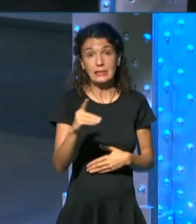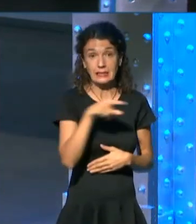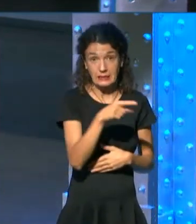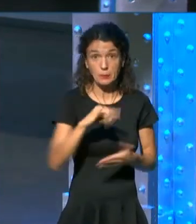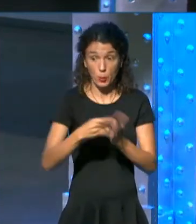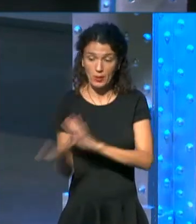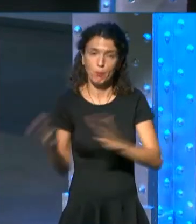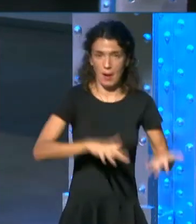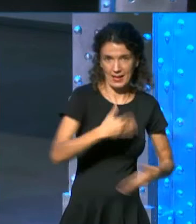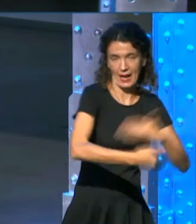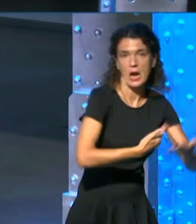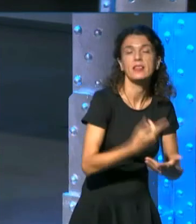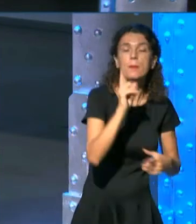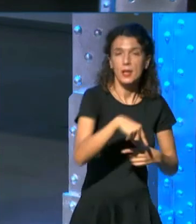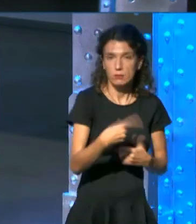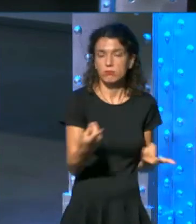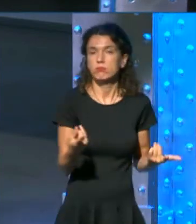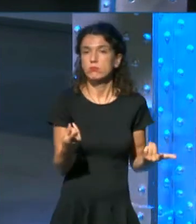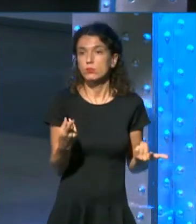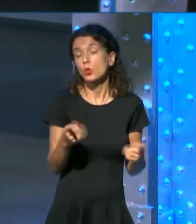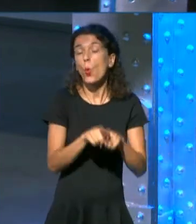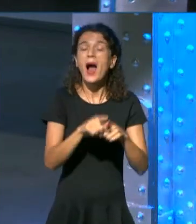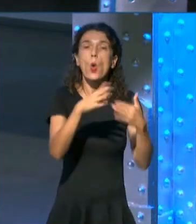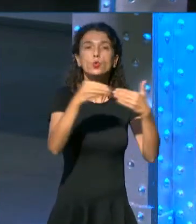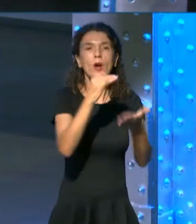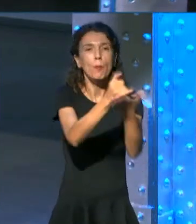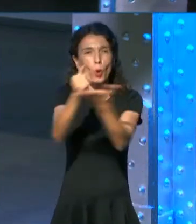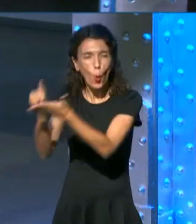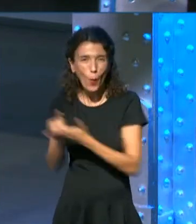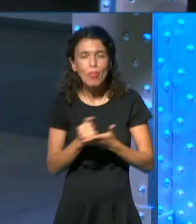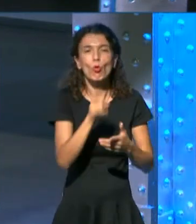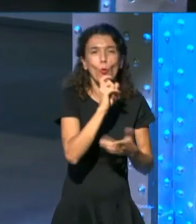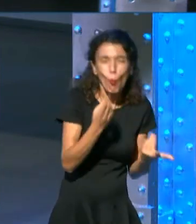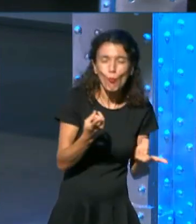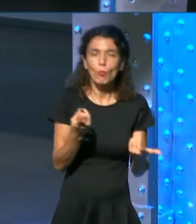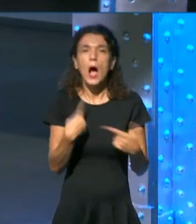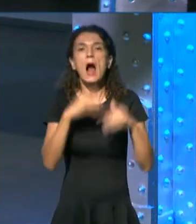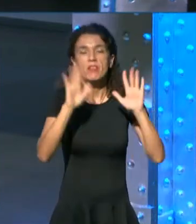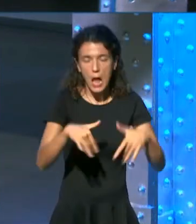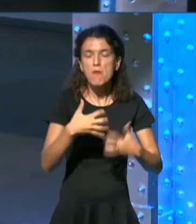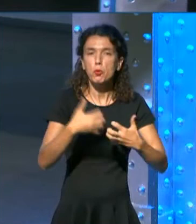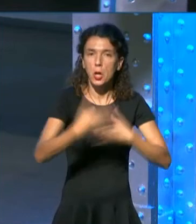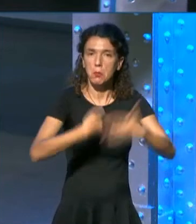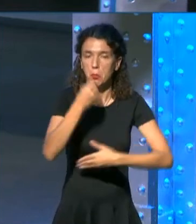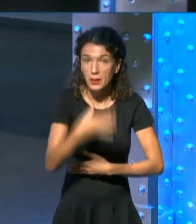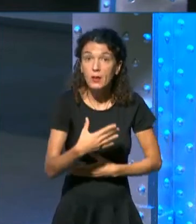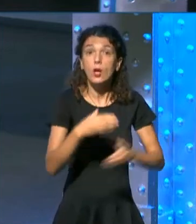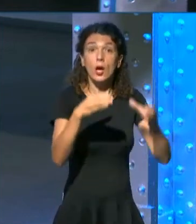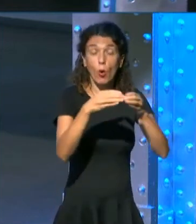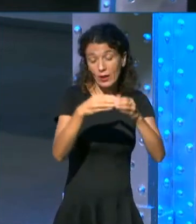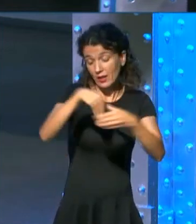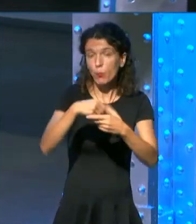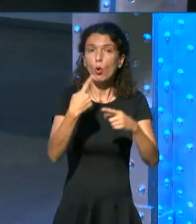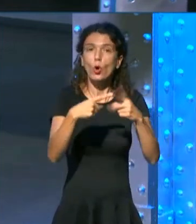ejemplo, en 2 historias de usuarios, simplemente a modo piloto, vimos cómo funcionaba, vimos qué nos encajaba en nuestro equipo y qué no nos encajaba, y entonces